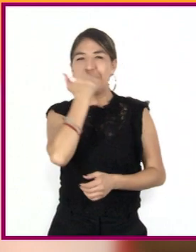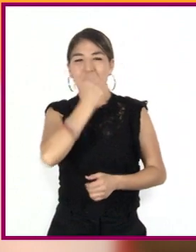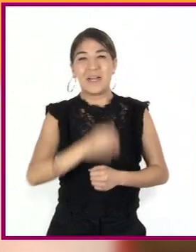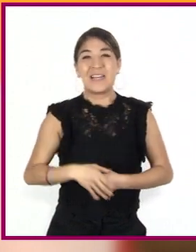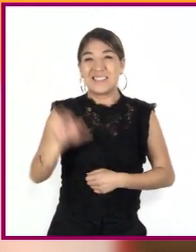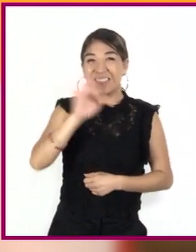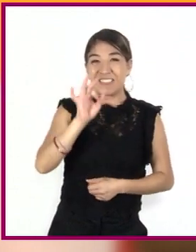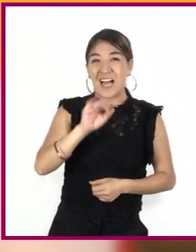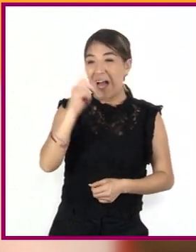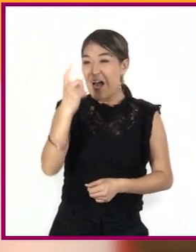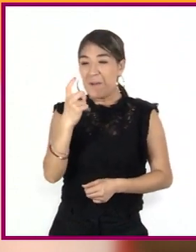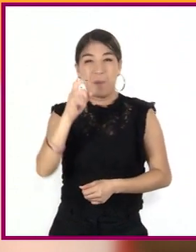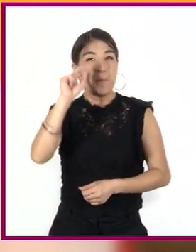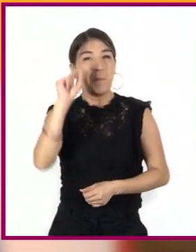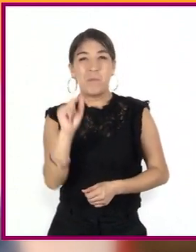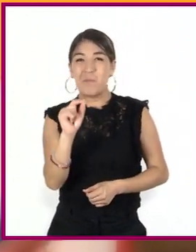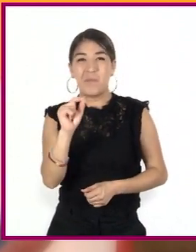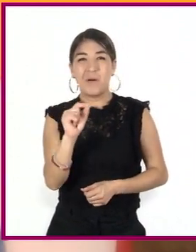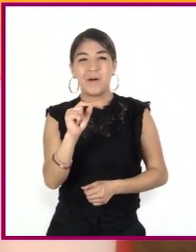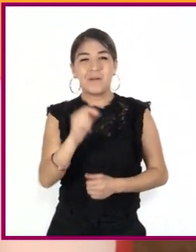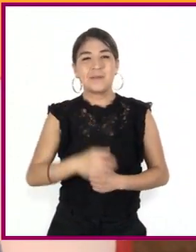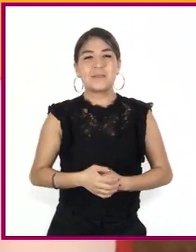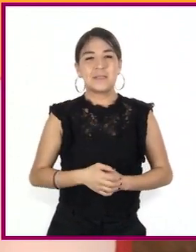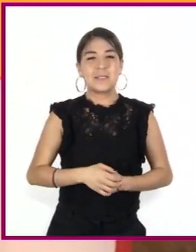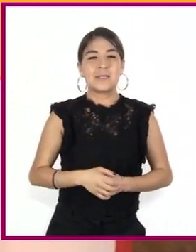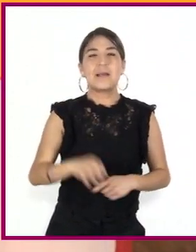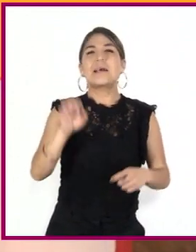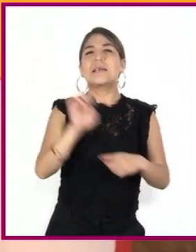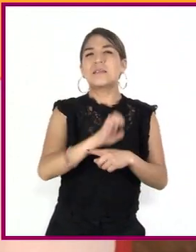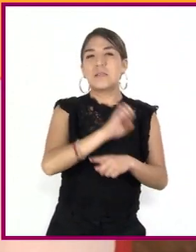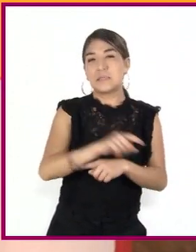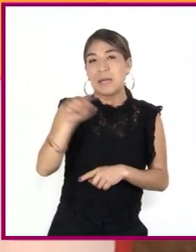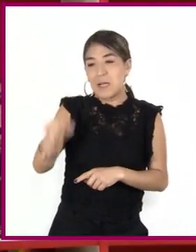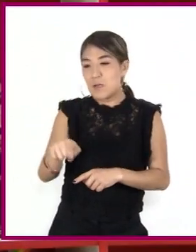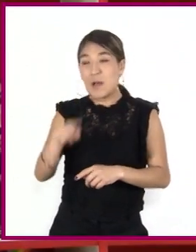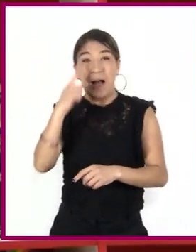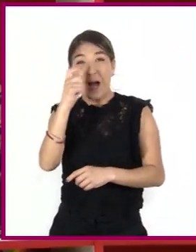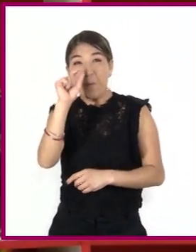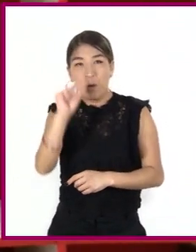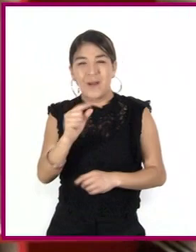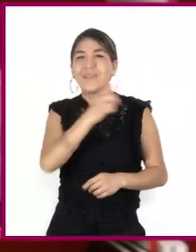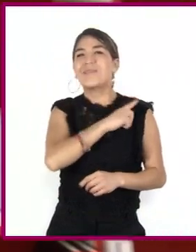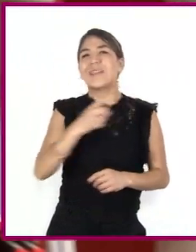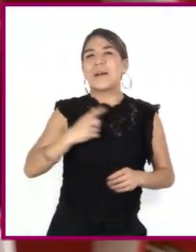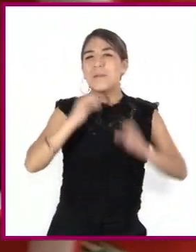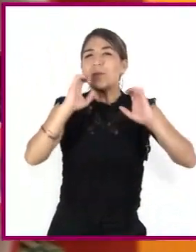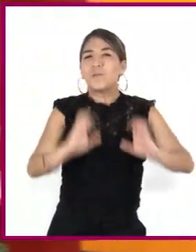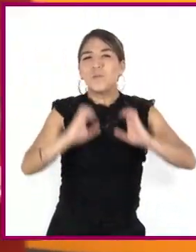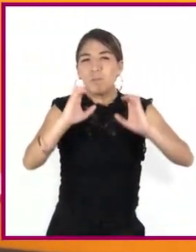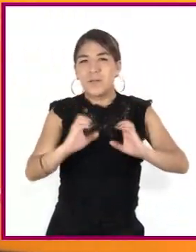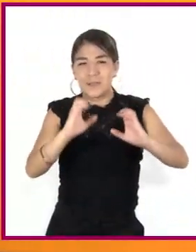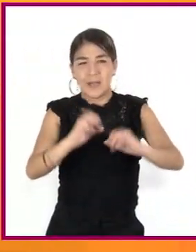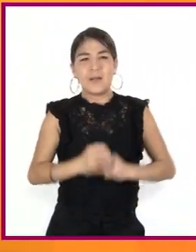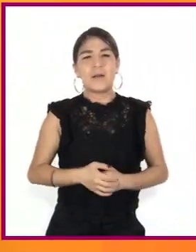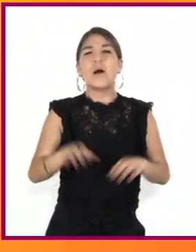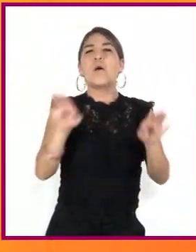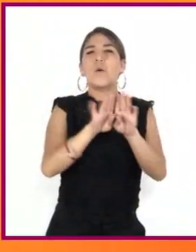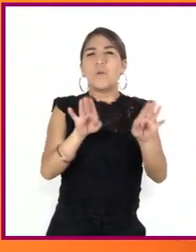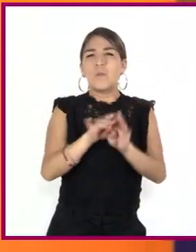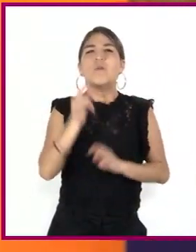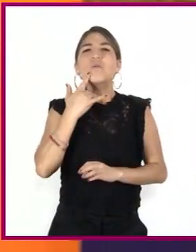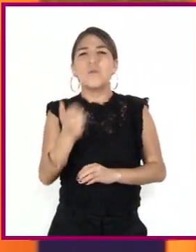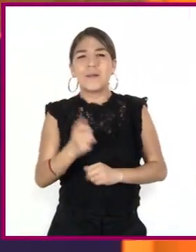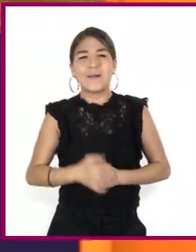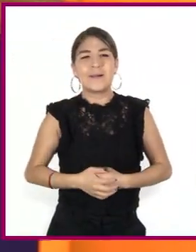poca agua, entonces la que tengan podrían optimizarla. Para lograrlo, se